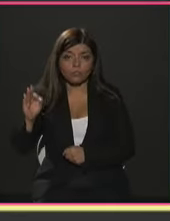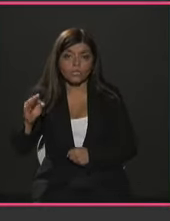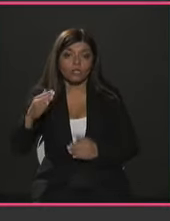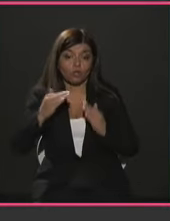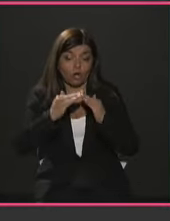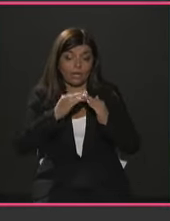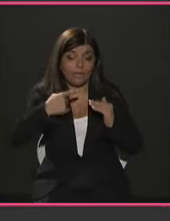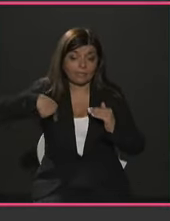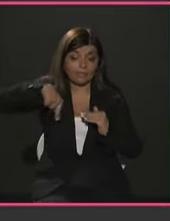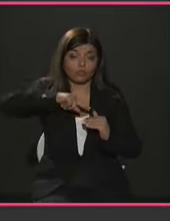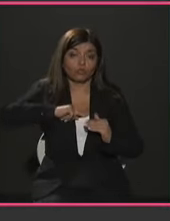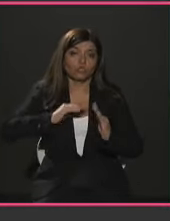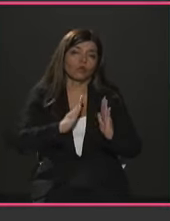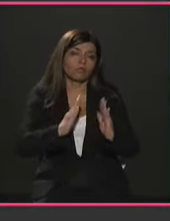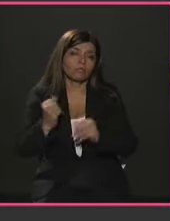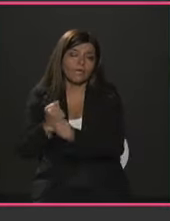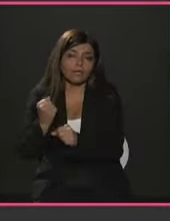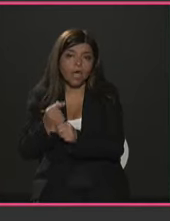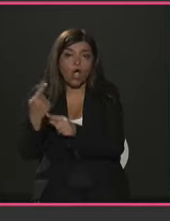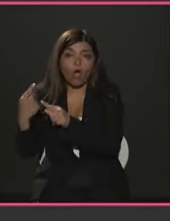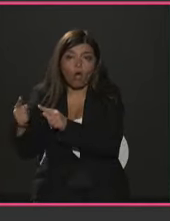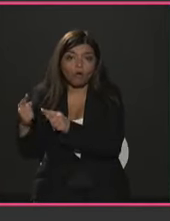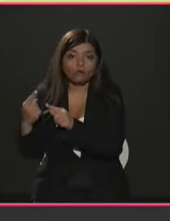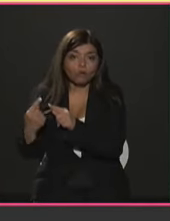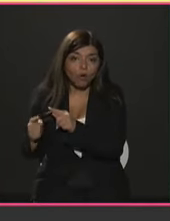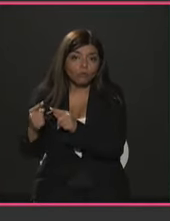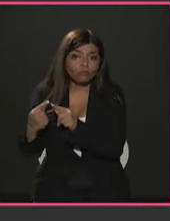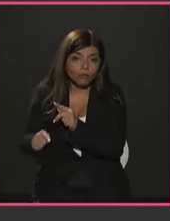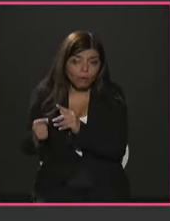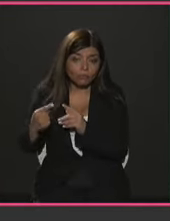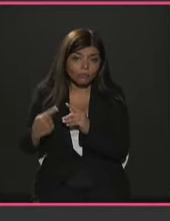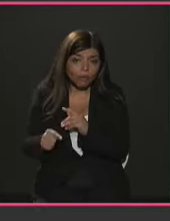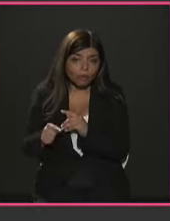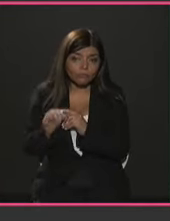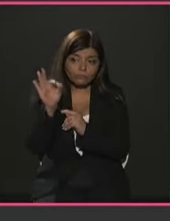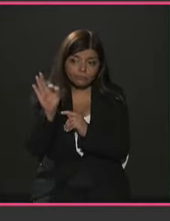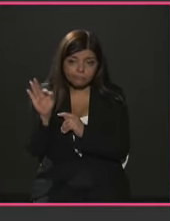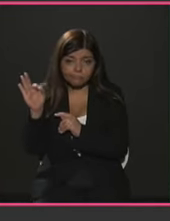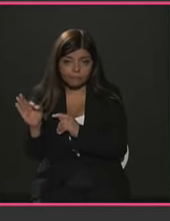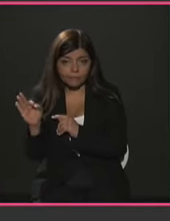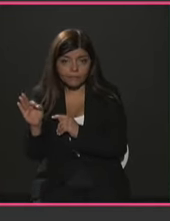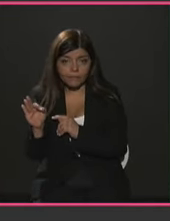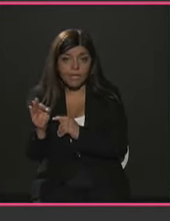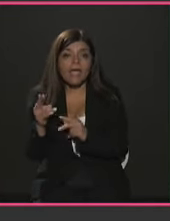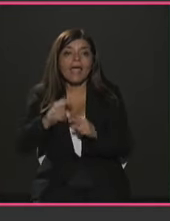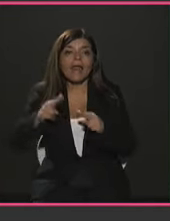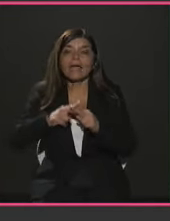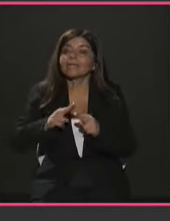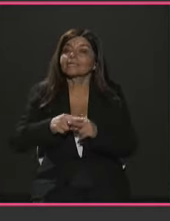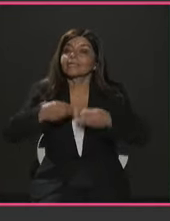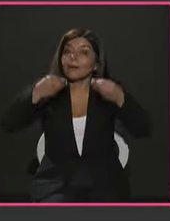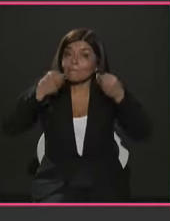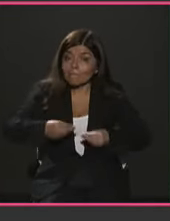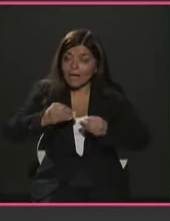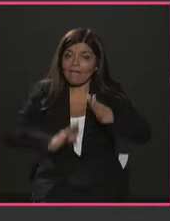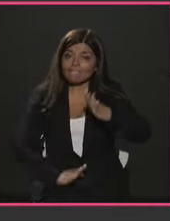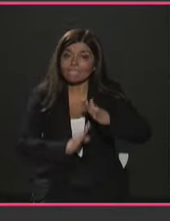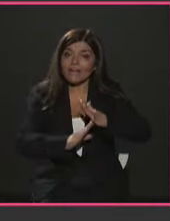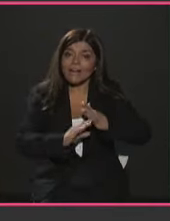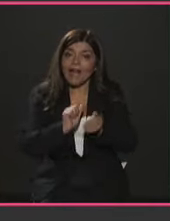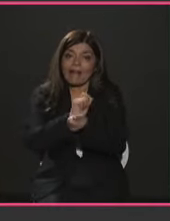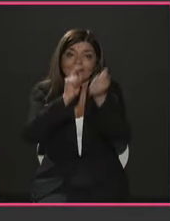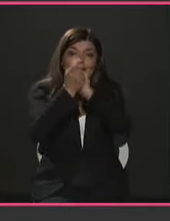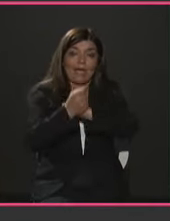nuestras casas en las oficinas y el resto son otros sectores lo que tenemos que hacer en esencia para frenar el cambio climático es